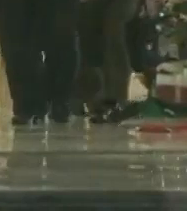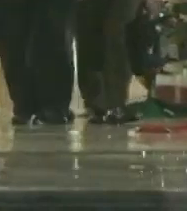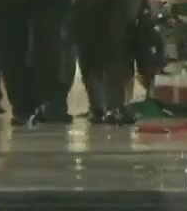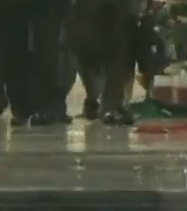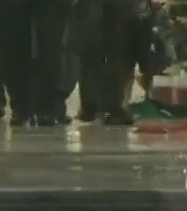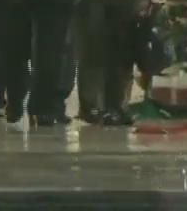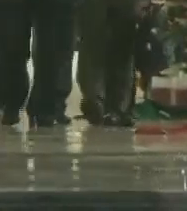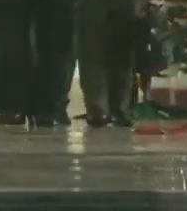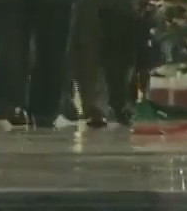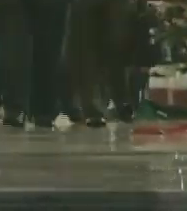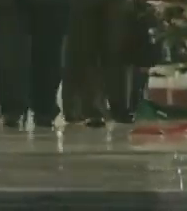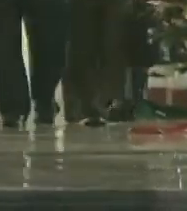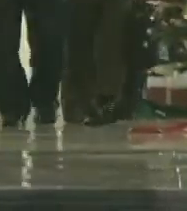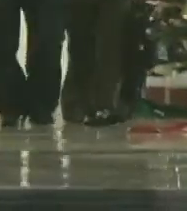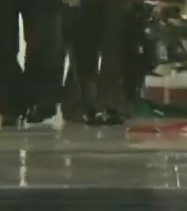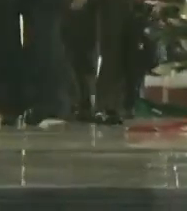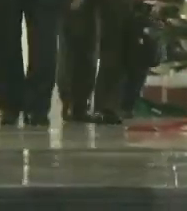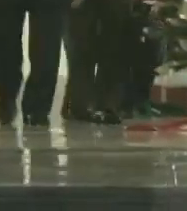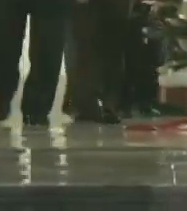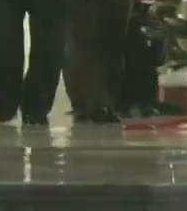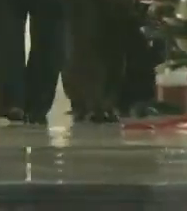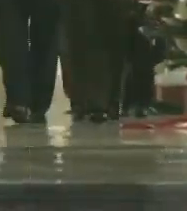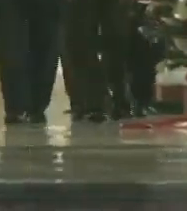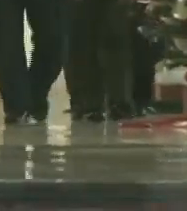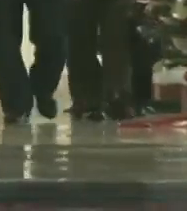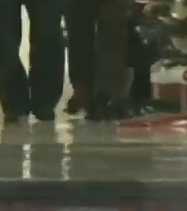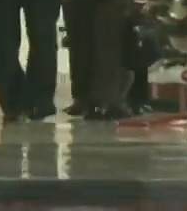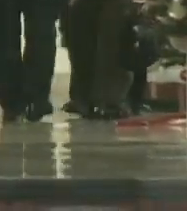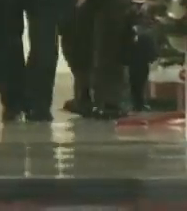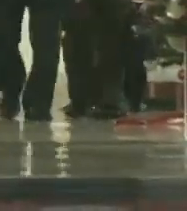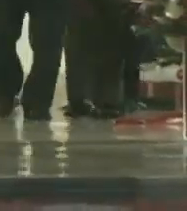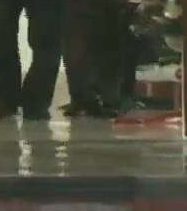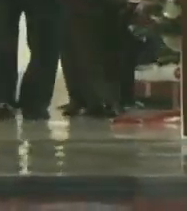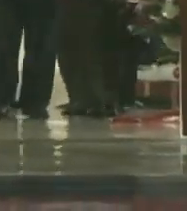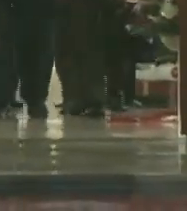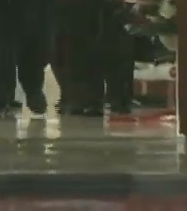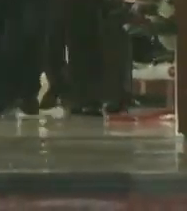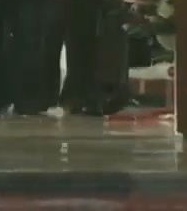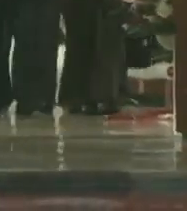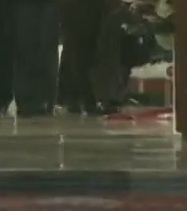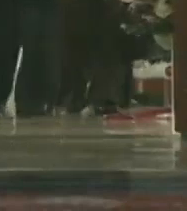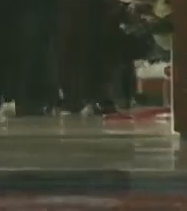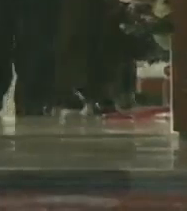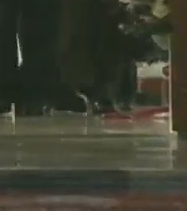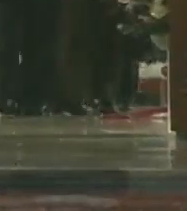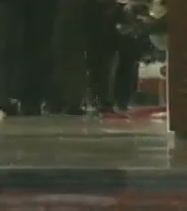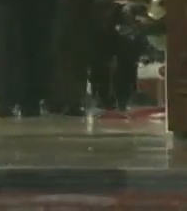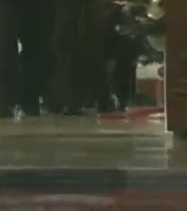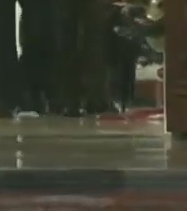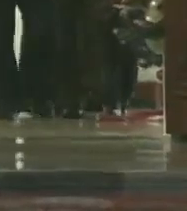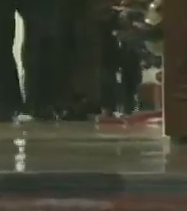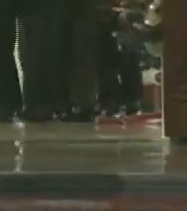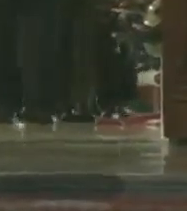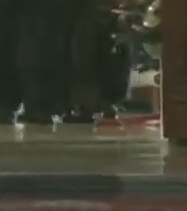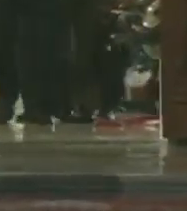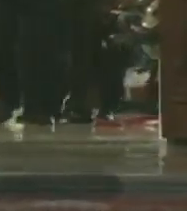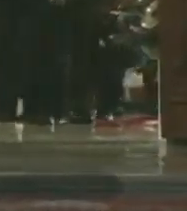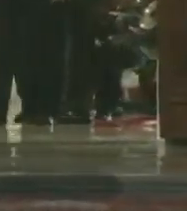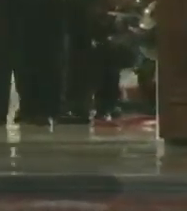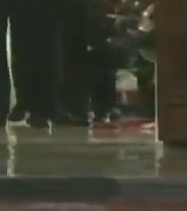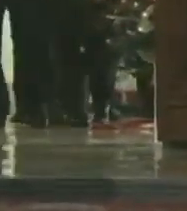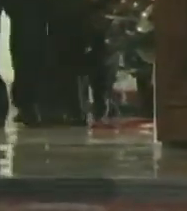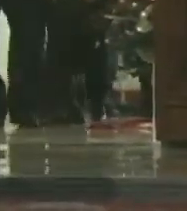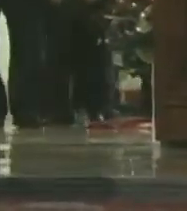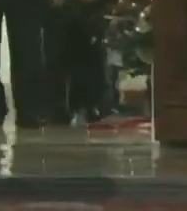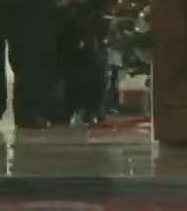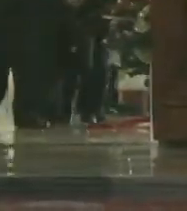del Convenio Integral de Cooperación para afianzar el apoyo conjunto en diferentes áreas de interés entre ambos países a favor de